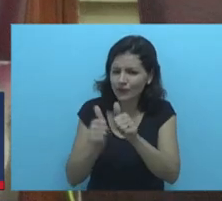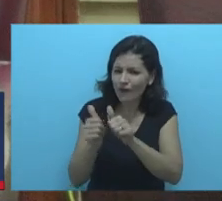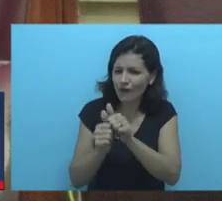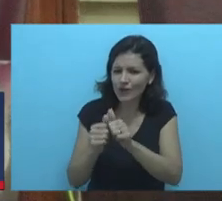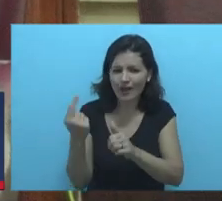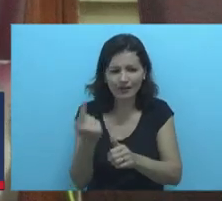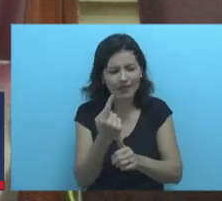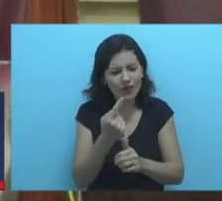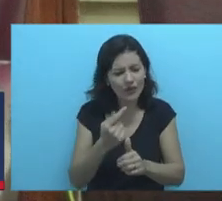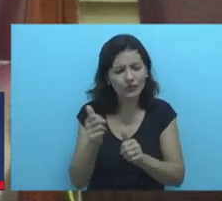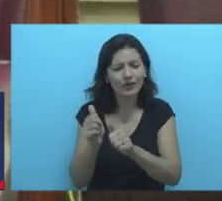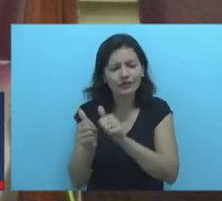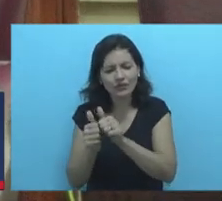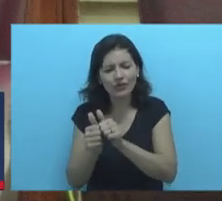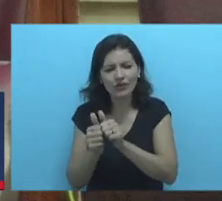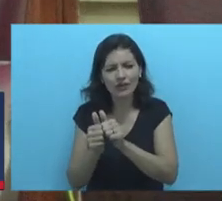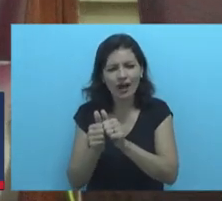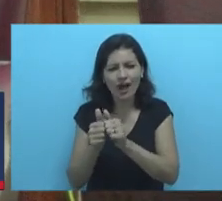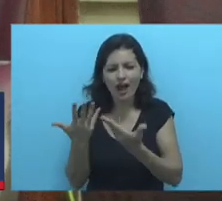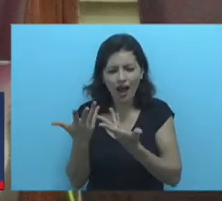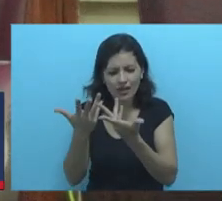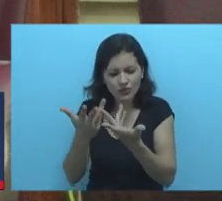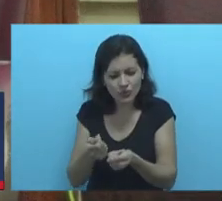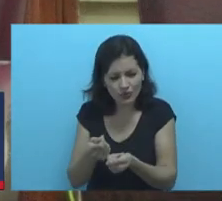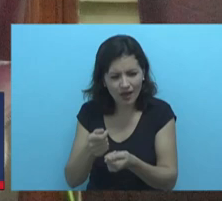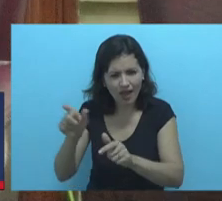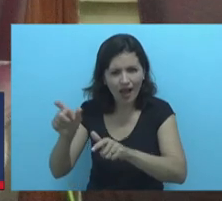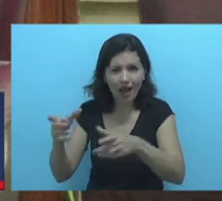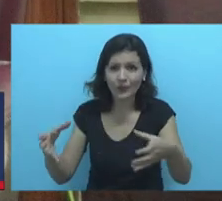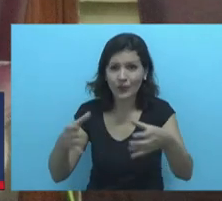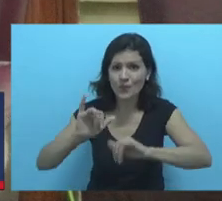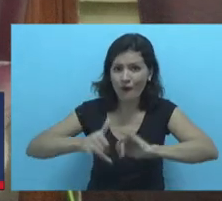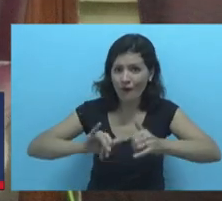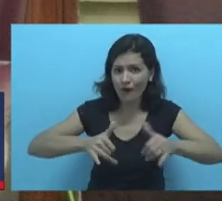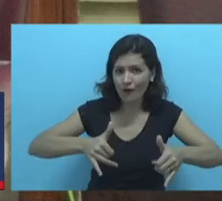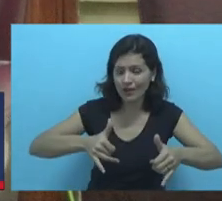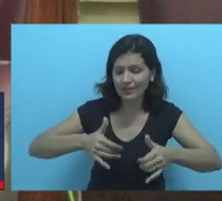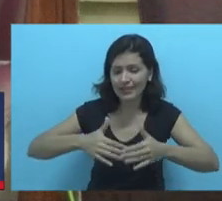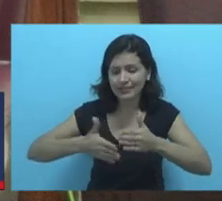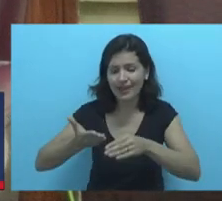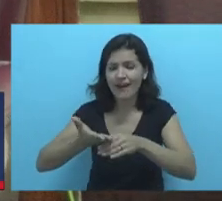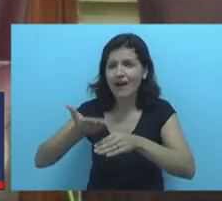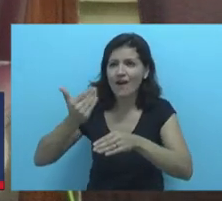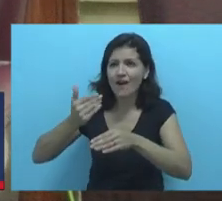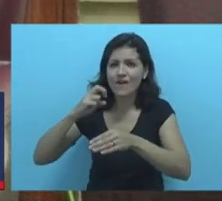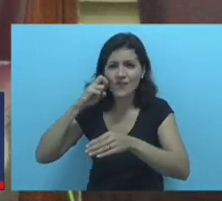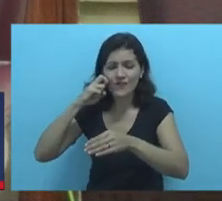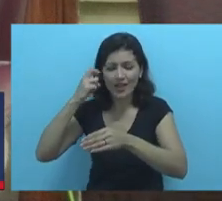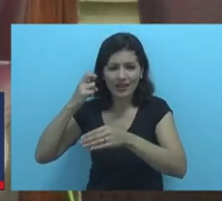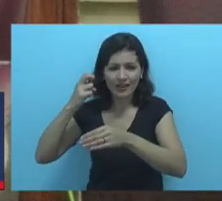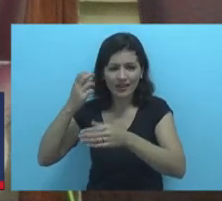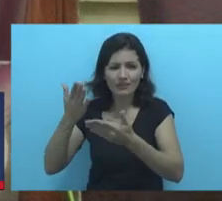más jóvenes adquirir la experiencia de la vejez. Y viendo lo que los otros han hecho,